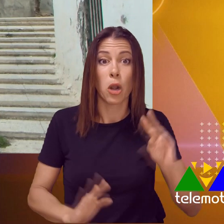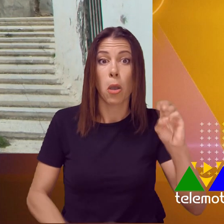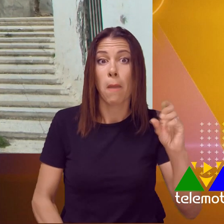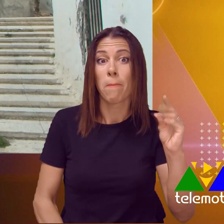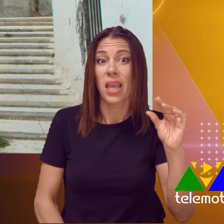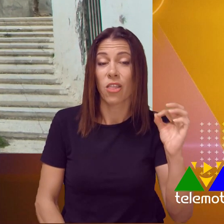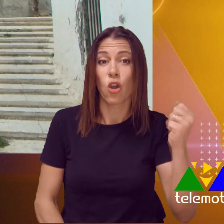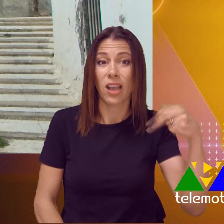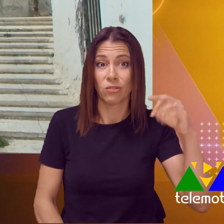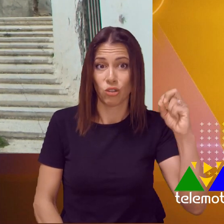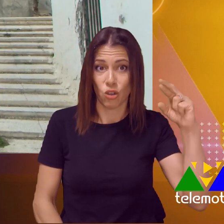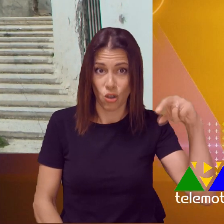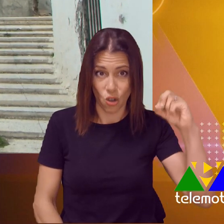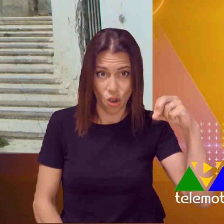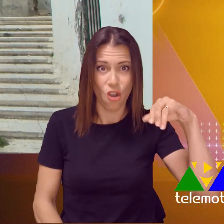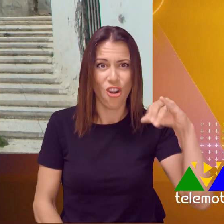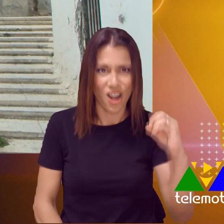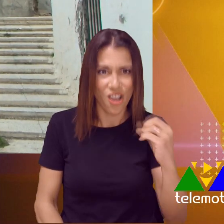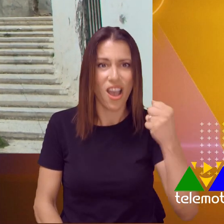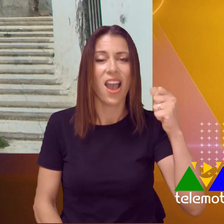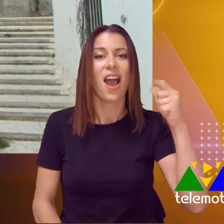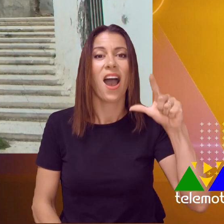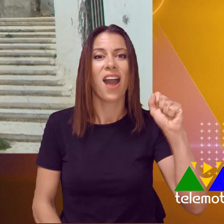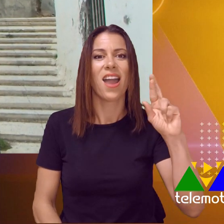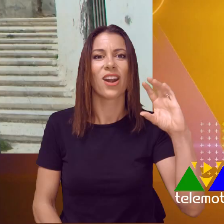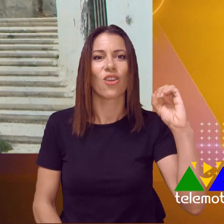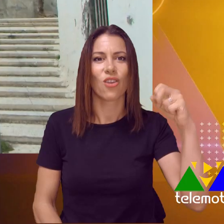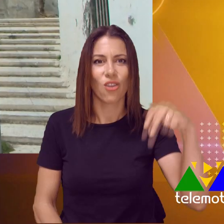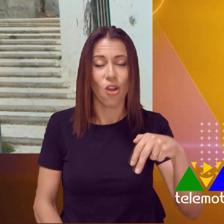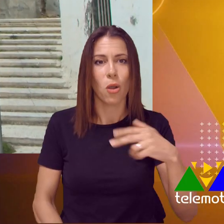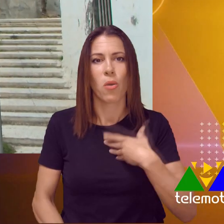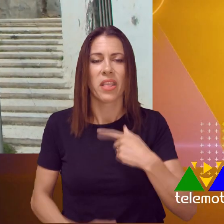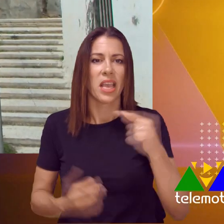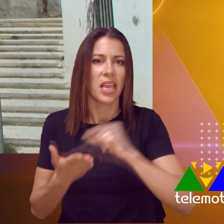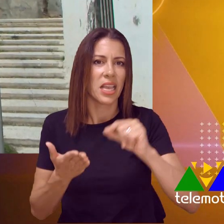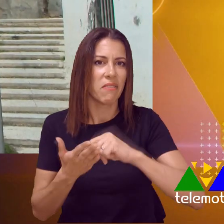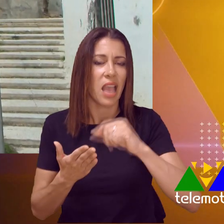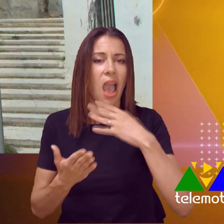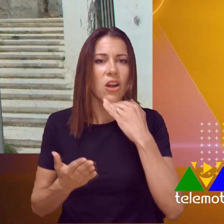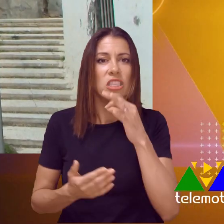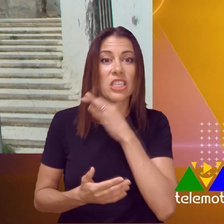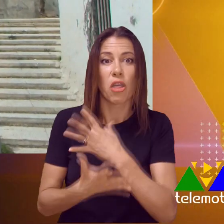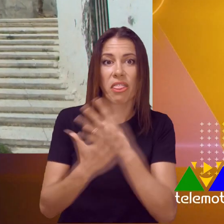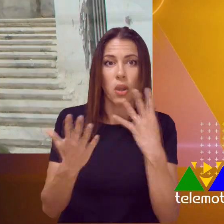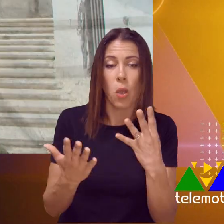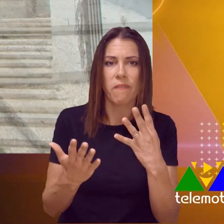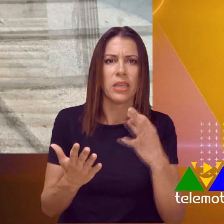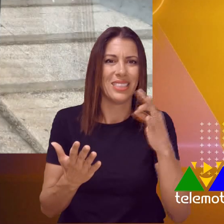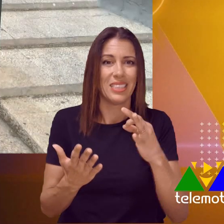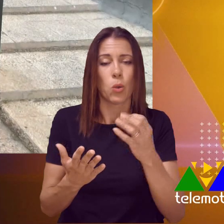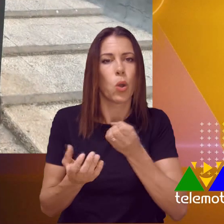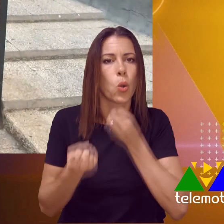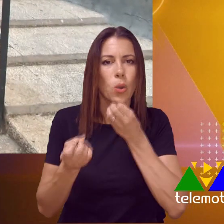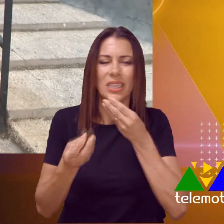Alarcón escribe a mediados del siglo XIX, pues, o los últimos años 70, 80 del siglo XIX, seguramente